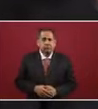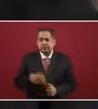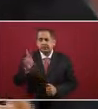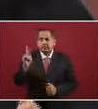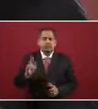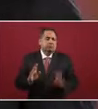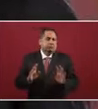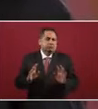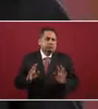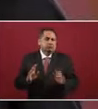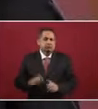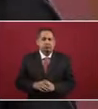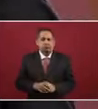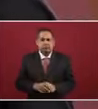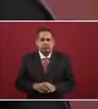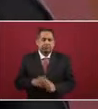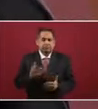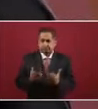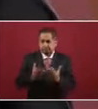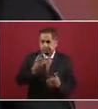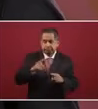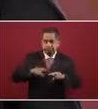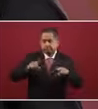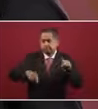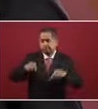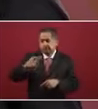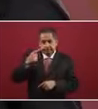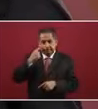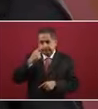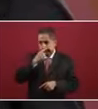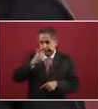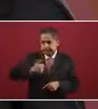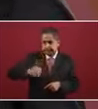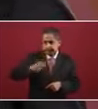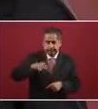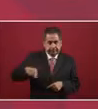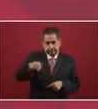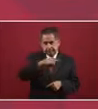Pero va a depender de cada